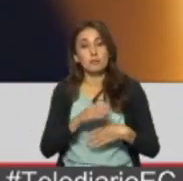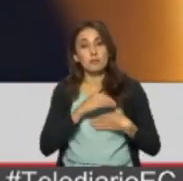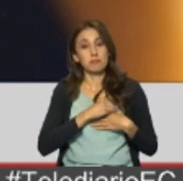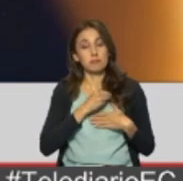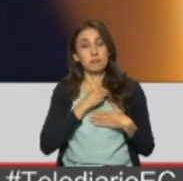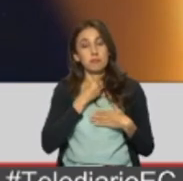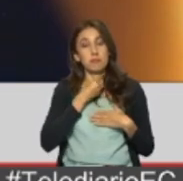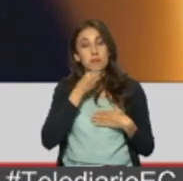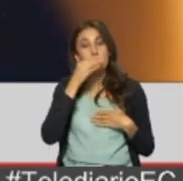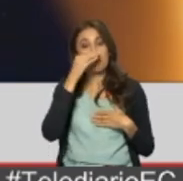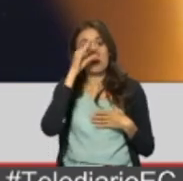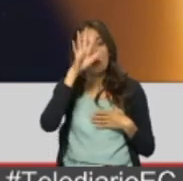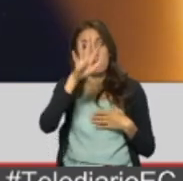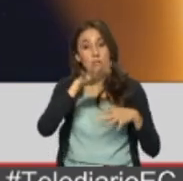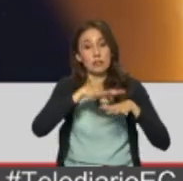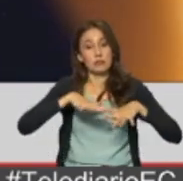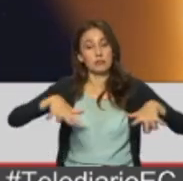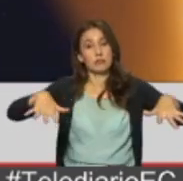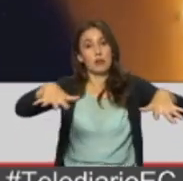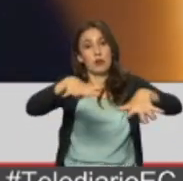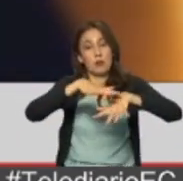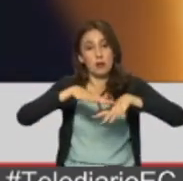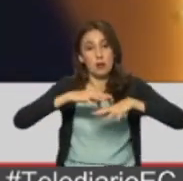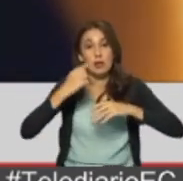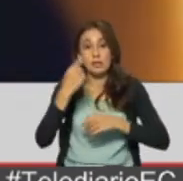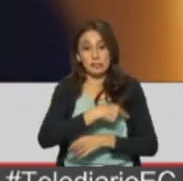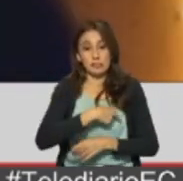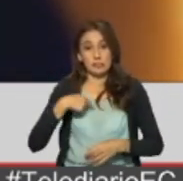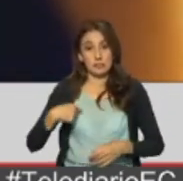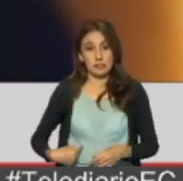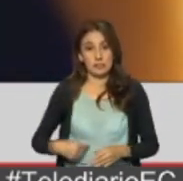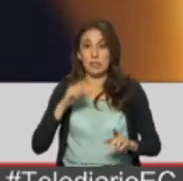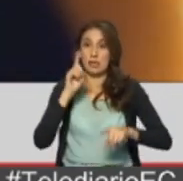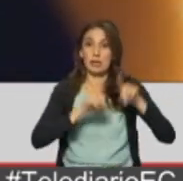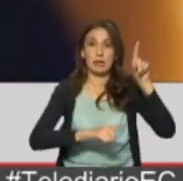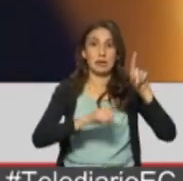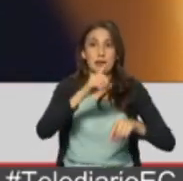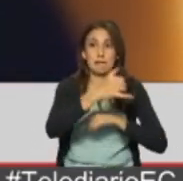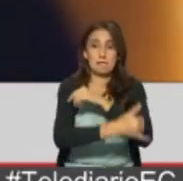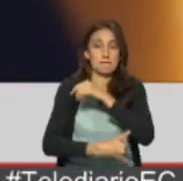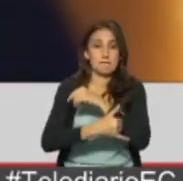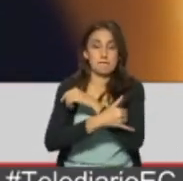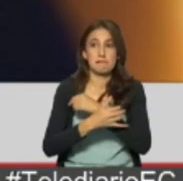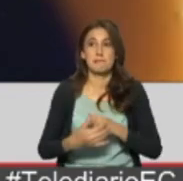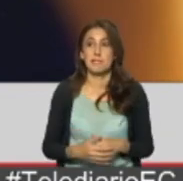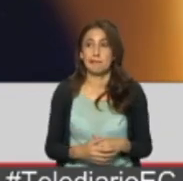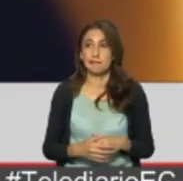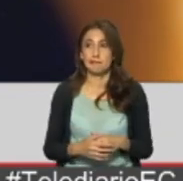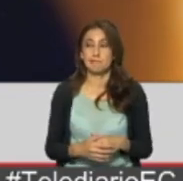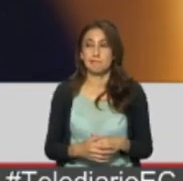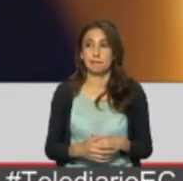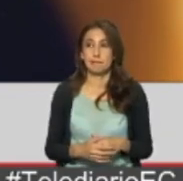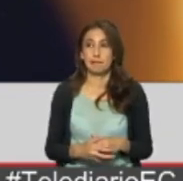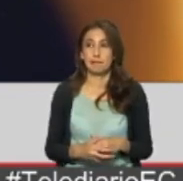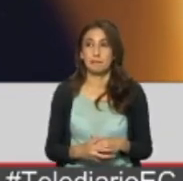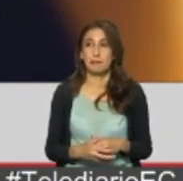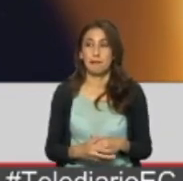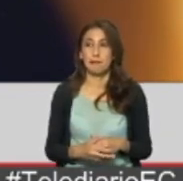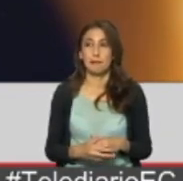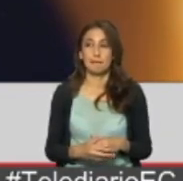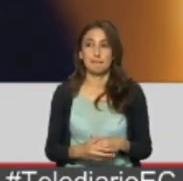de la expansión del coronavirus, no solamente en China, sino en varios países del planeta? Por